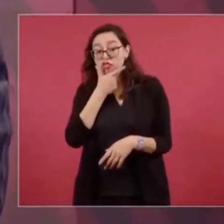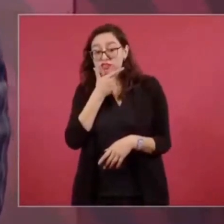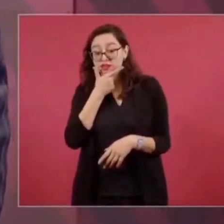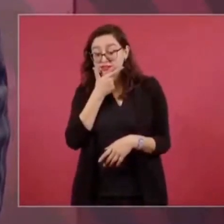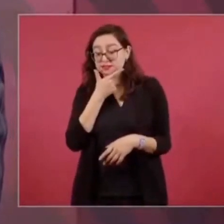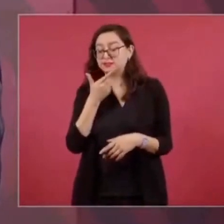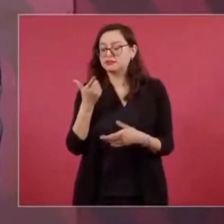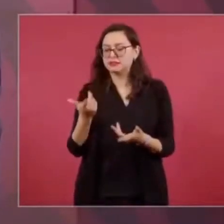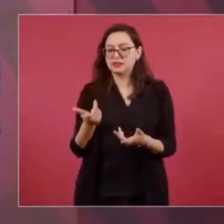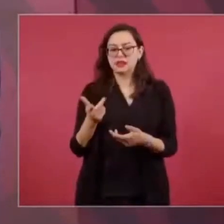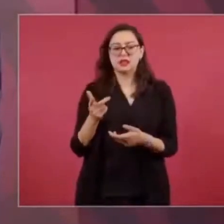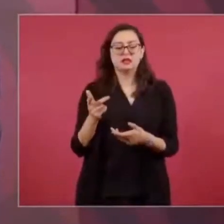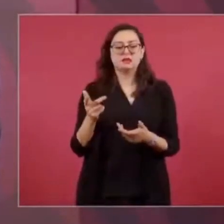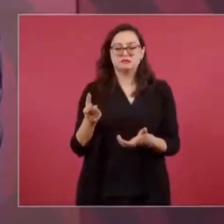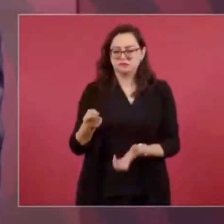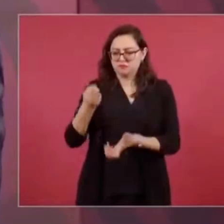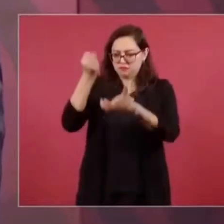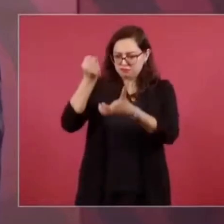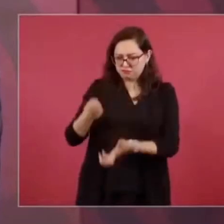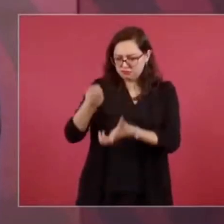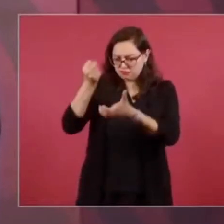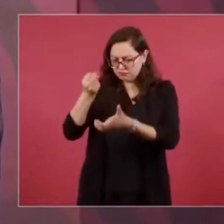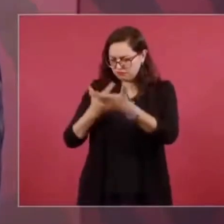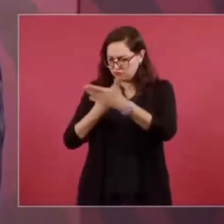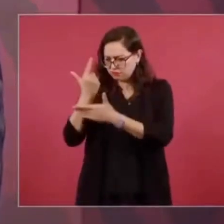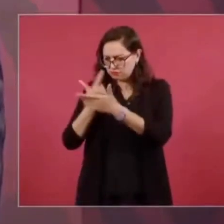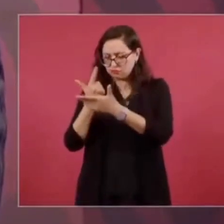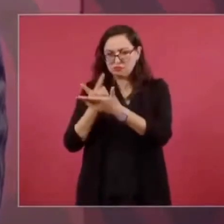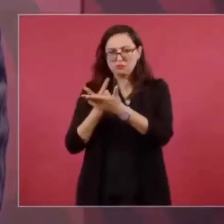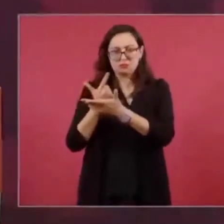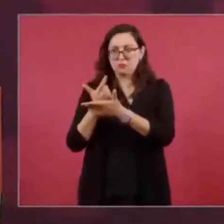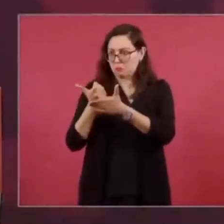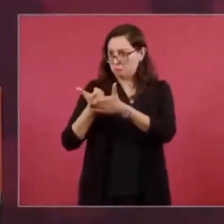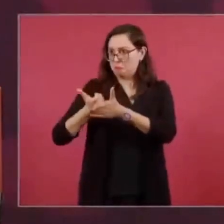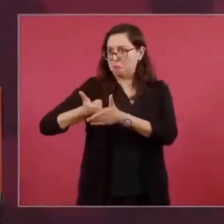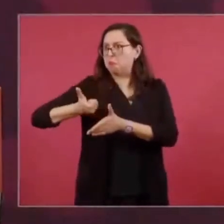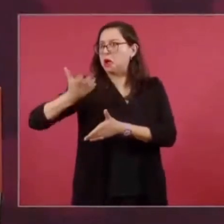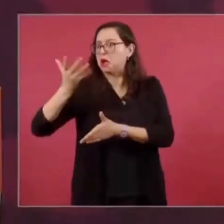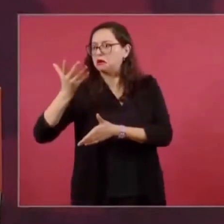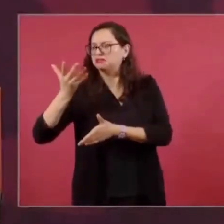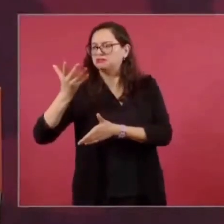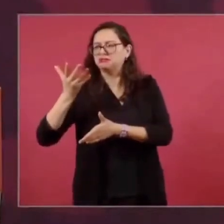acciones costaban más. Sin embargo,